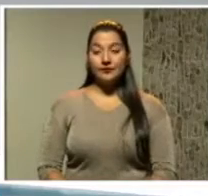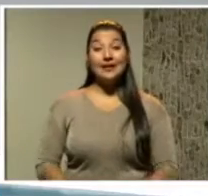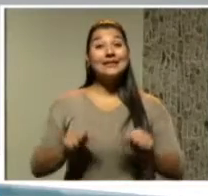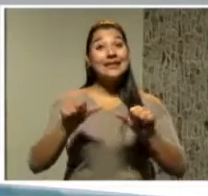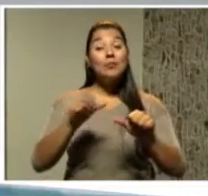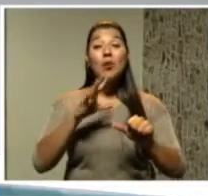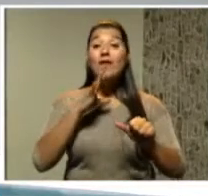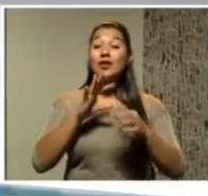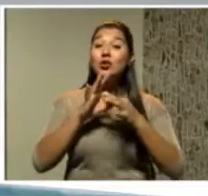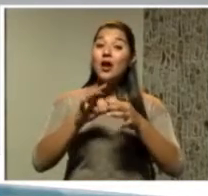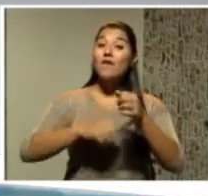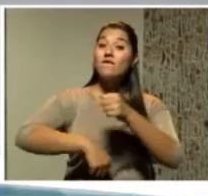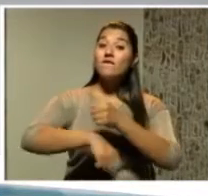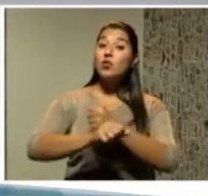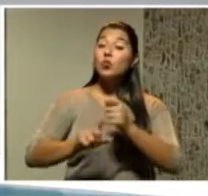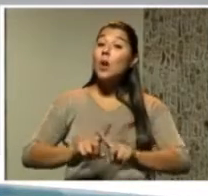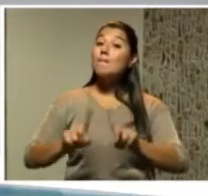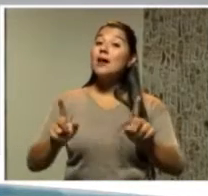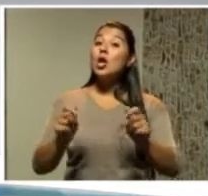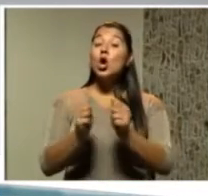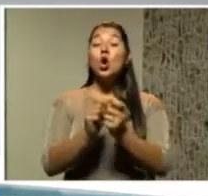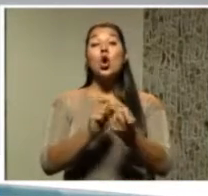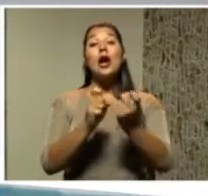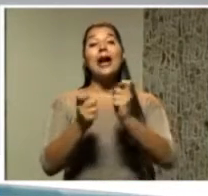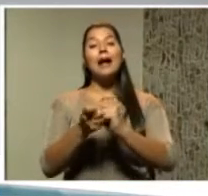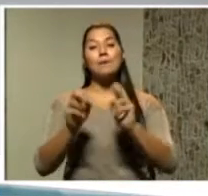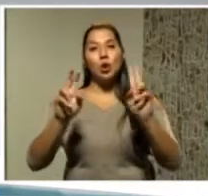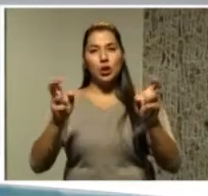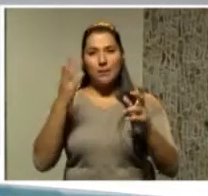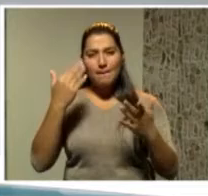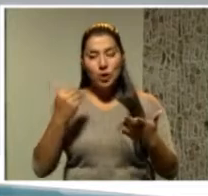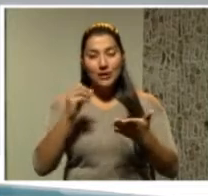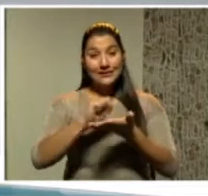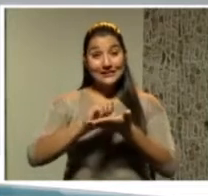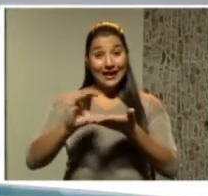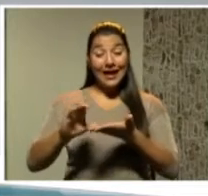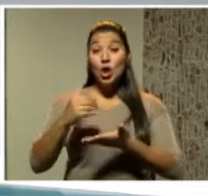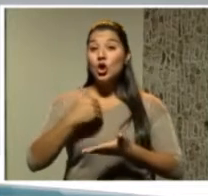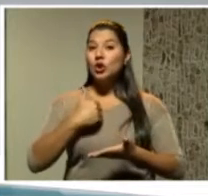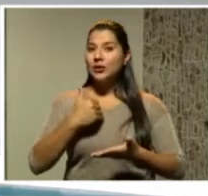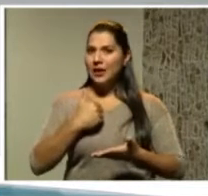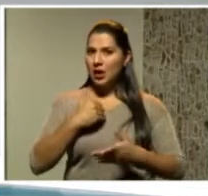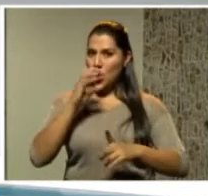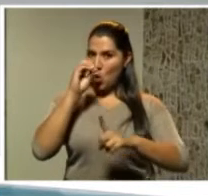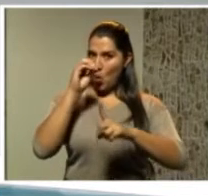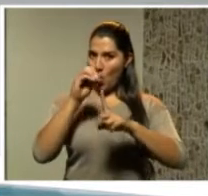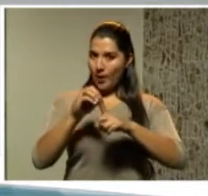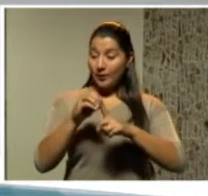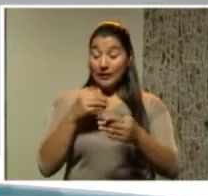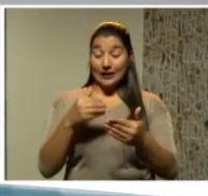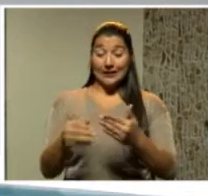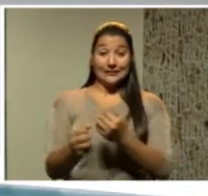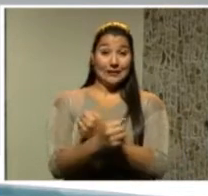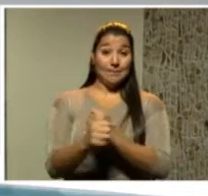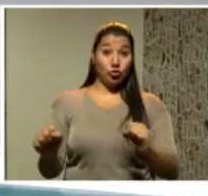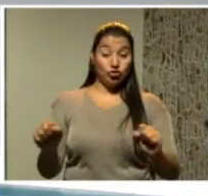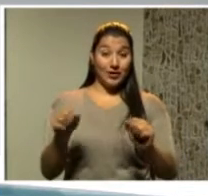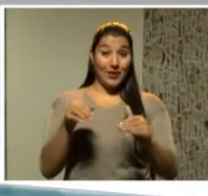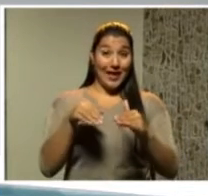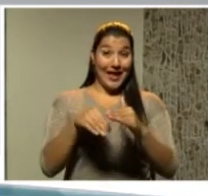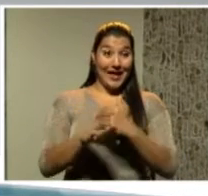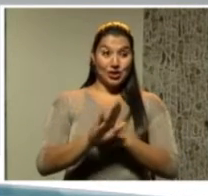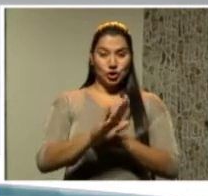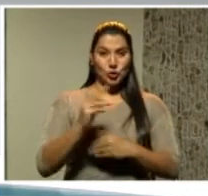Seguimos en el fútbol, pero con un cambio de tema, porque San Carlos tendrá una misión prácticamente imposible en la historia del